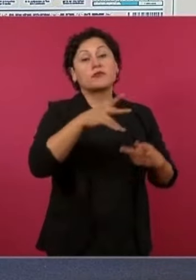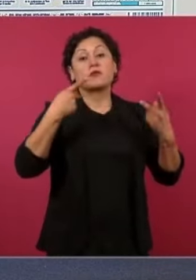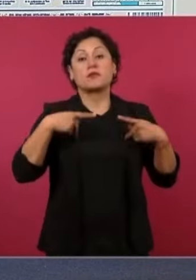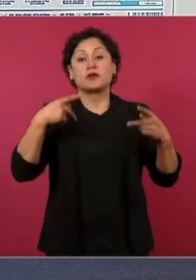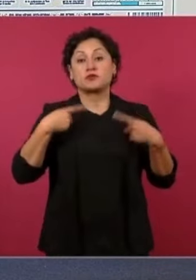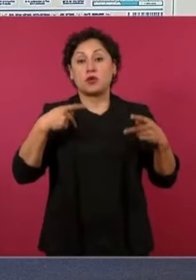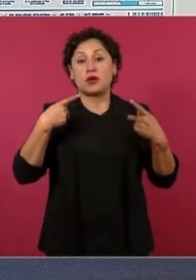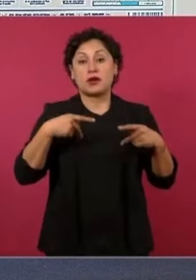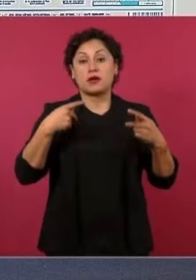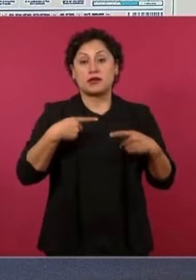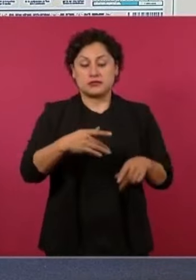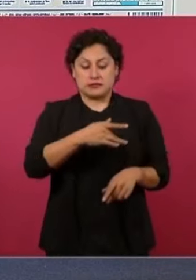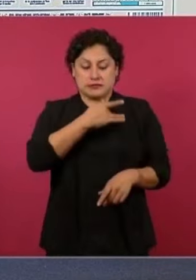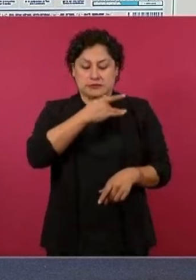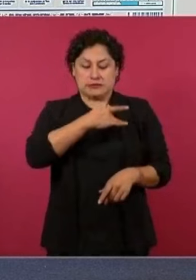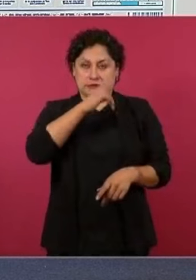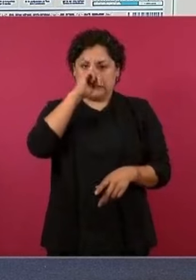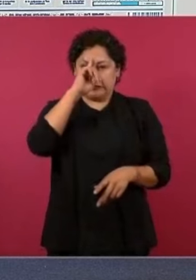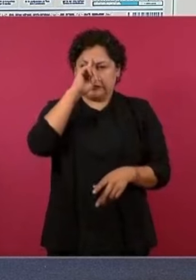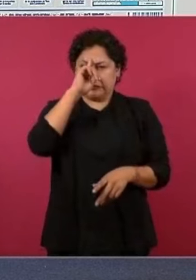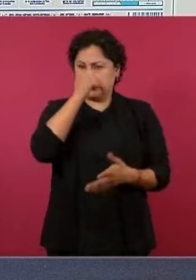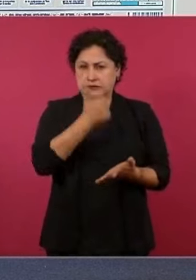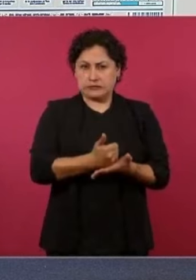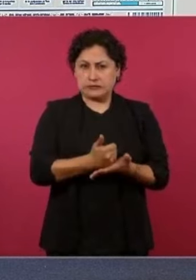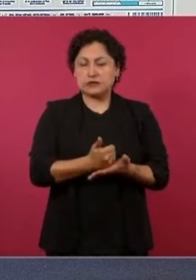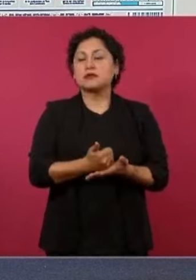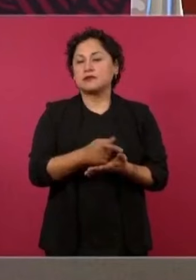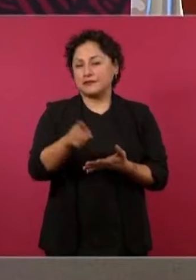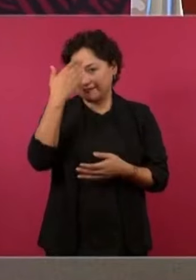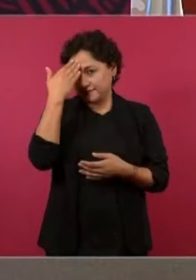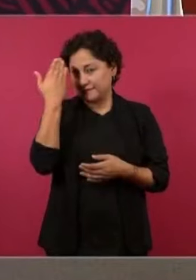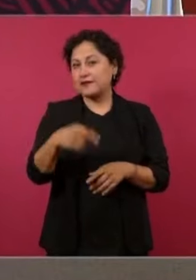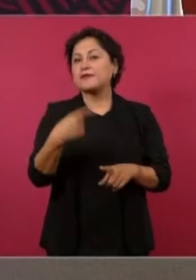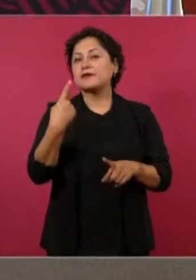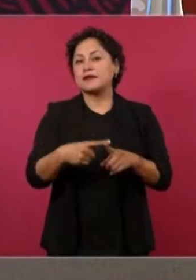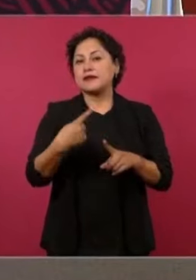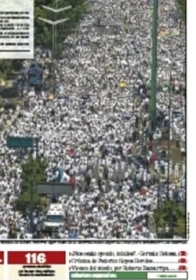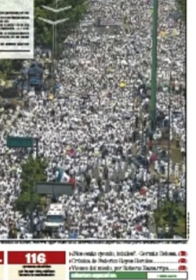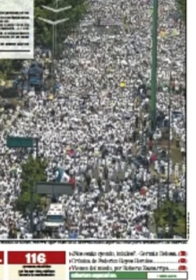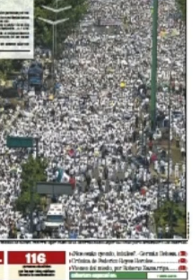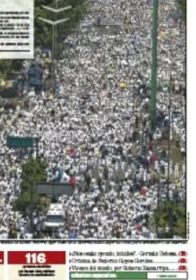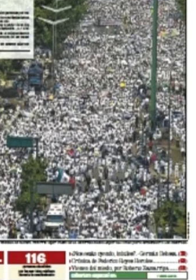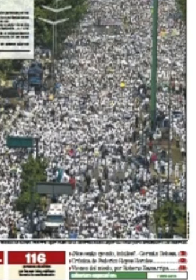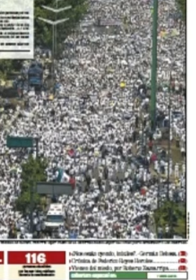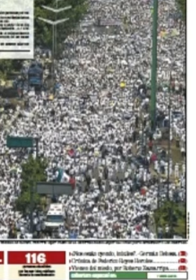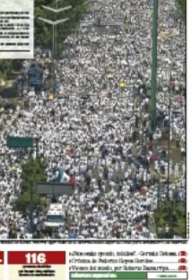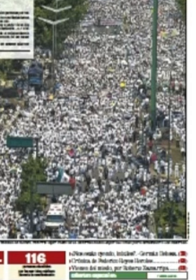a, ya saben quién, era motivo de concentración en la plaza.